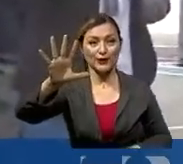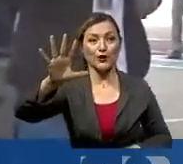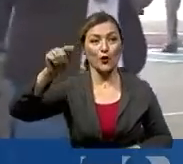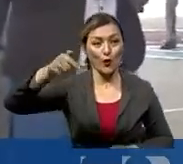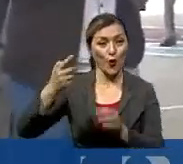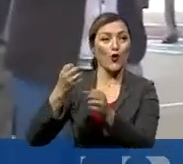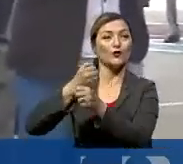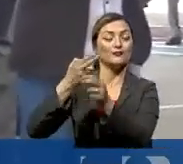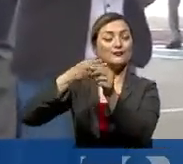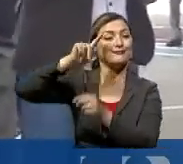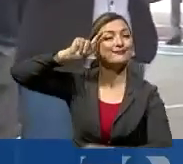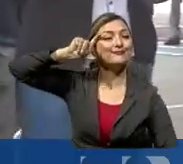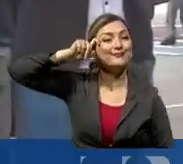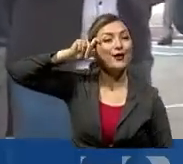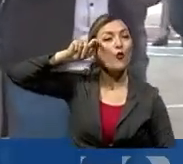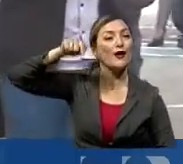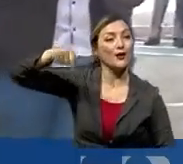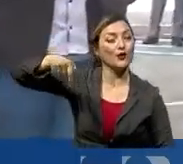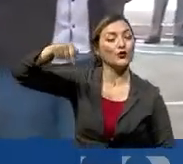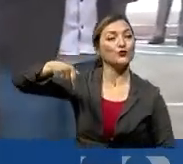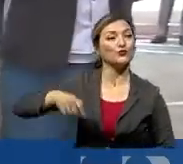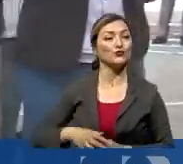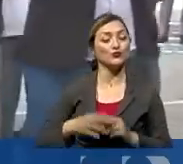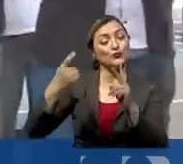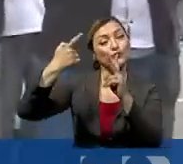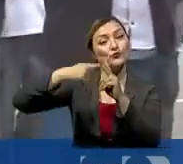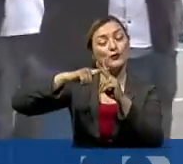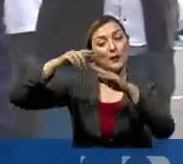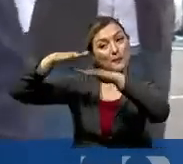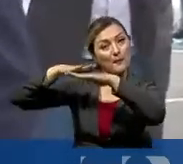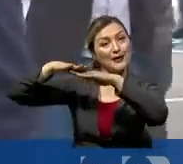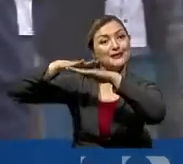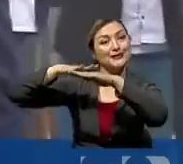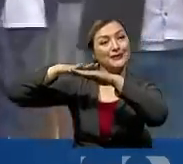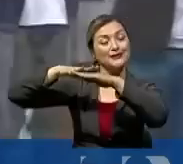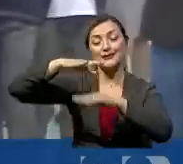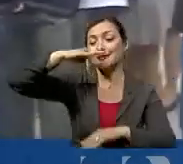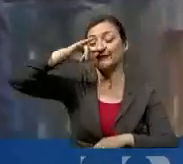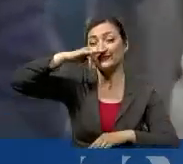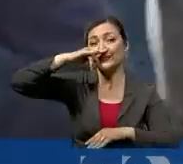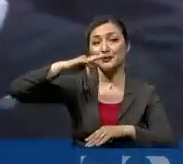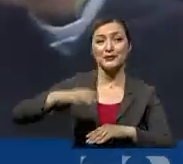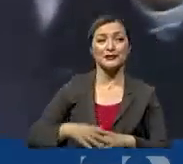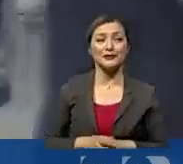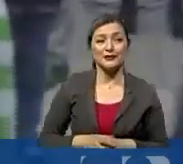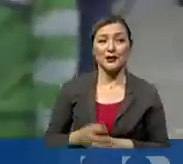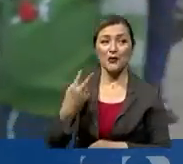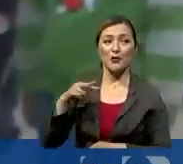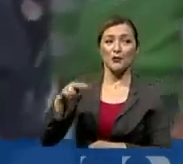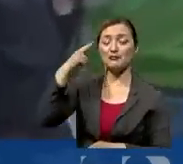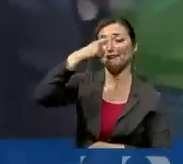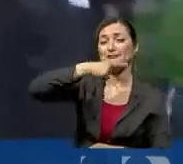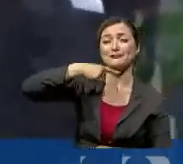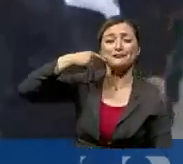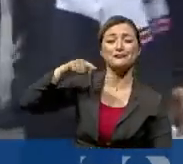porque recordemos y les reitero, hacen el inicio de clases, el bachillerato, y también los más chiquititos. Miren estas caritas por acá también, compañeras,